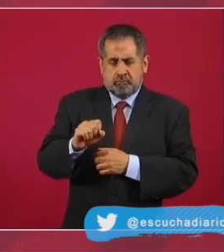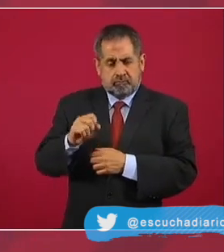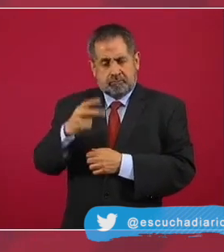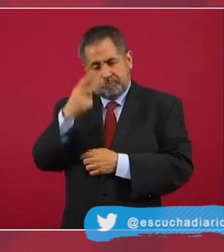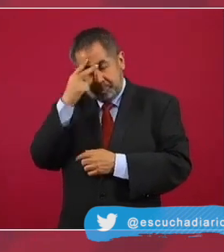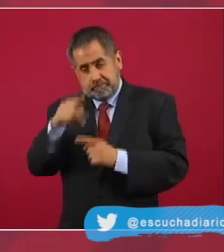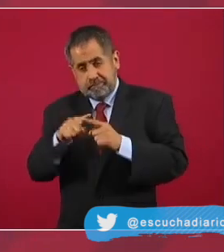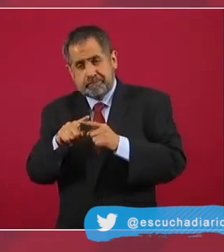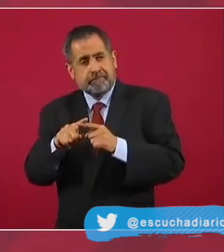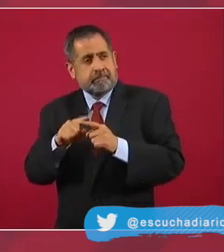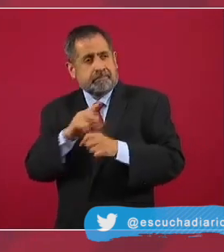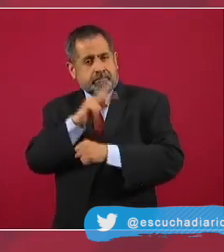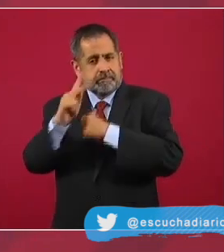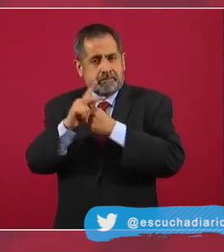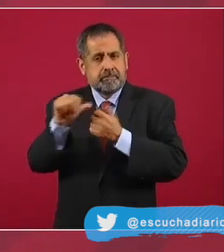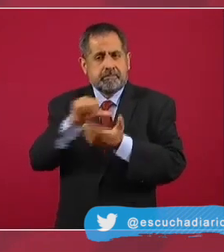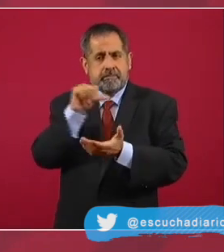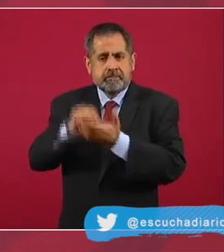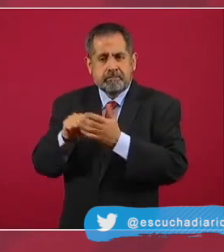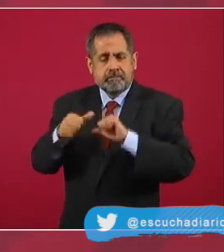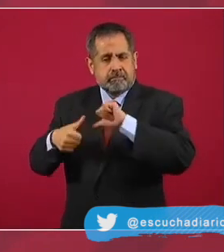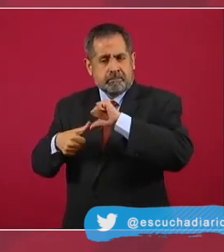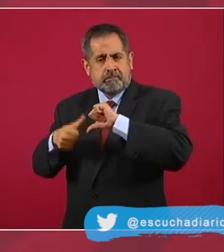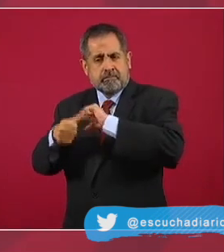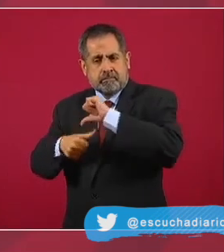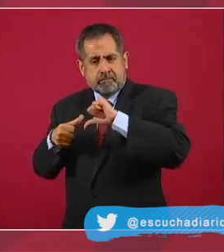los países de Centroamérica.